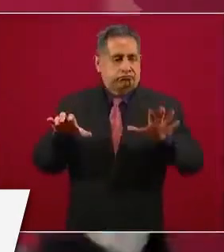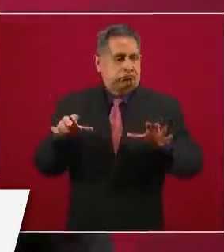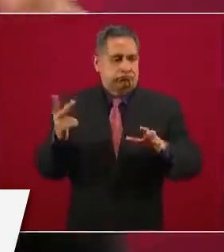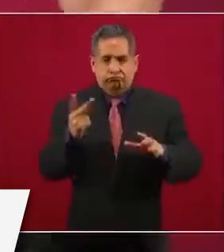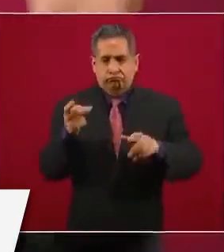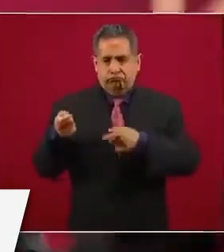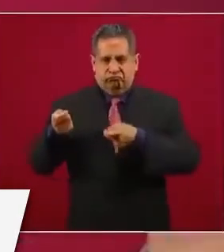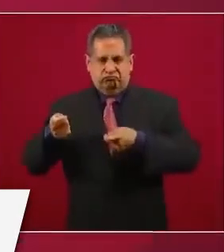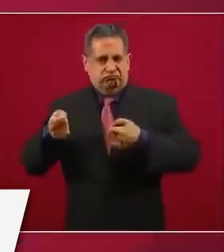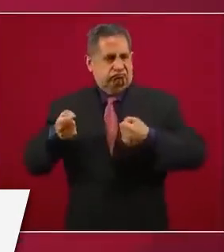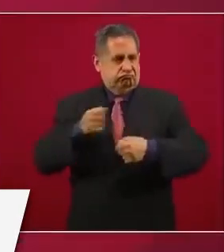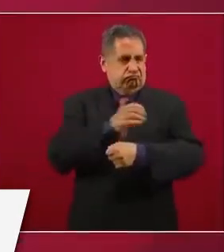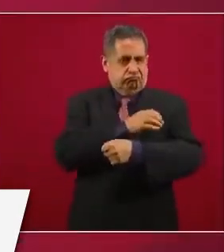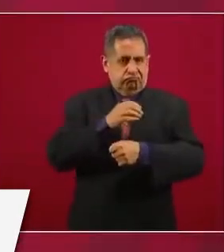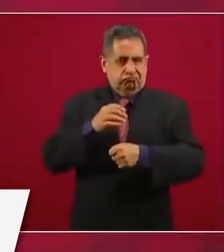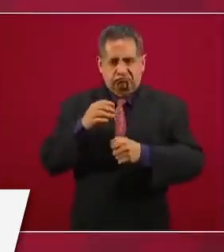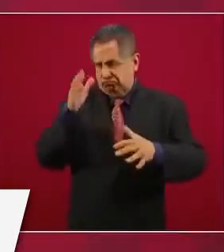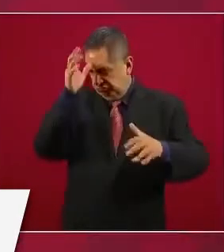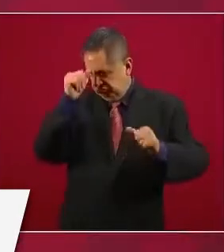dominaban